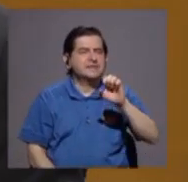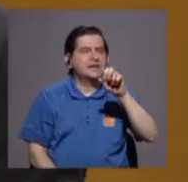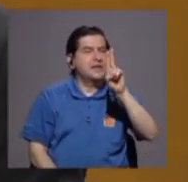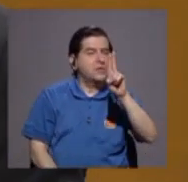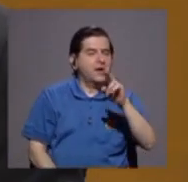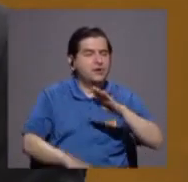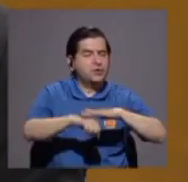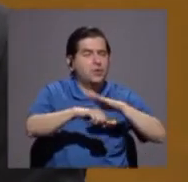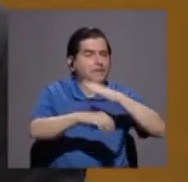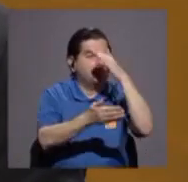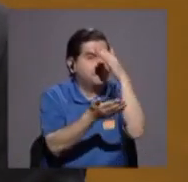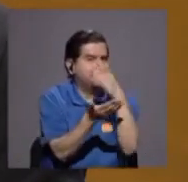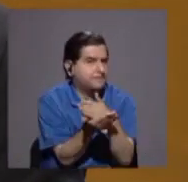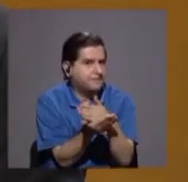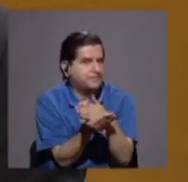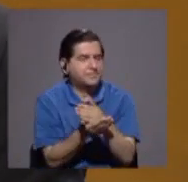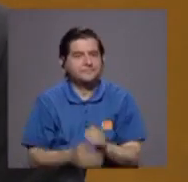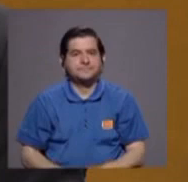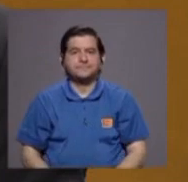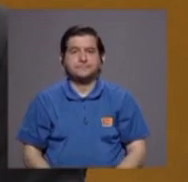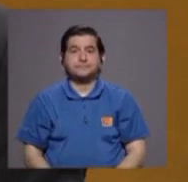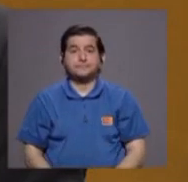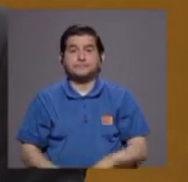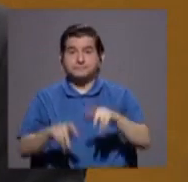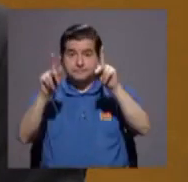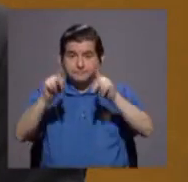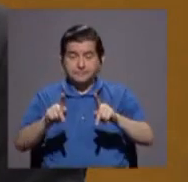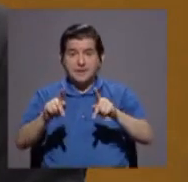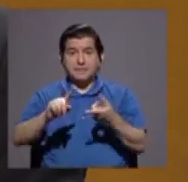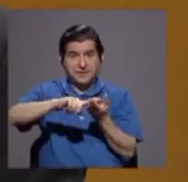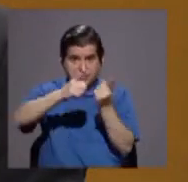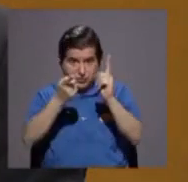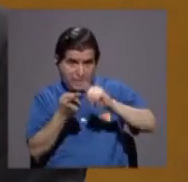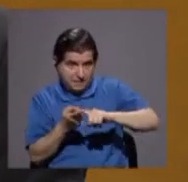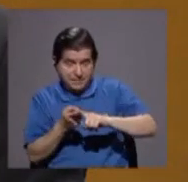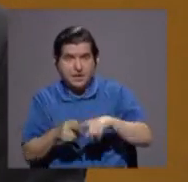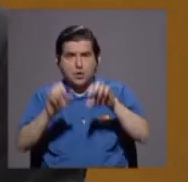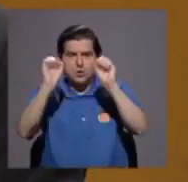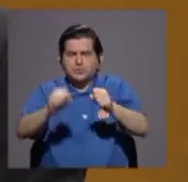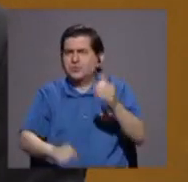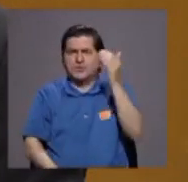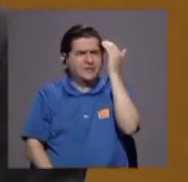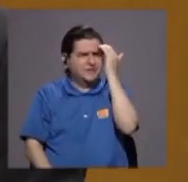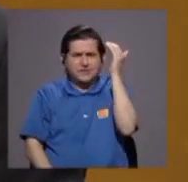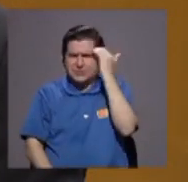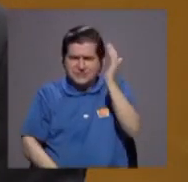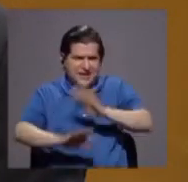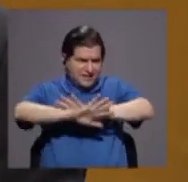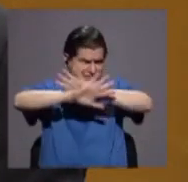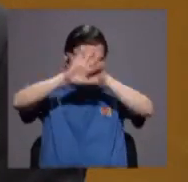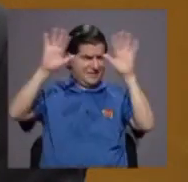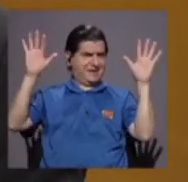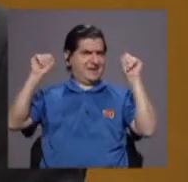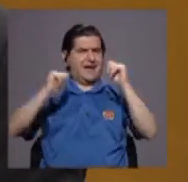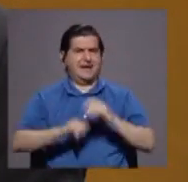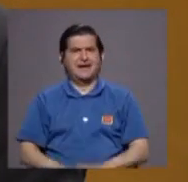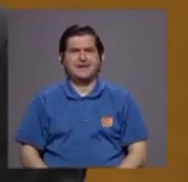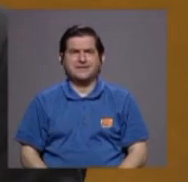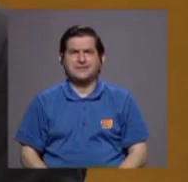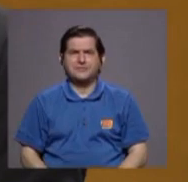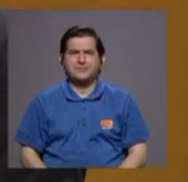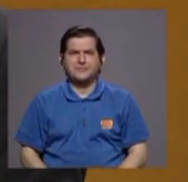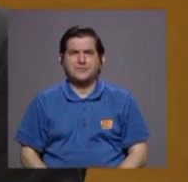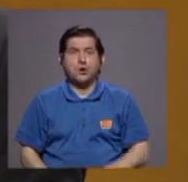permítame interrumpirlo, tal vez para algunas amigas y amigos que pudieran no tenerlo claro,